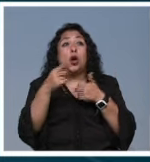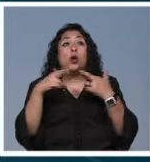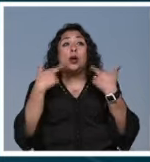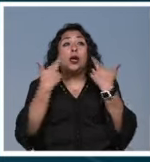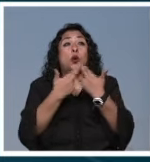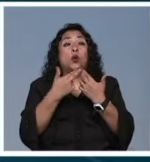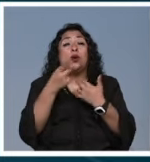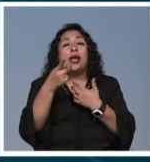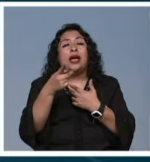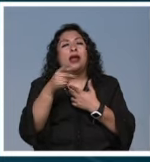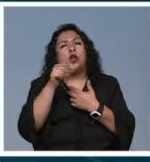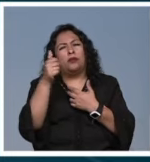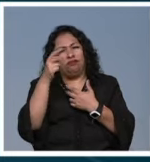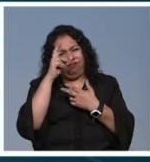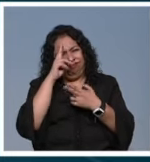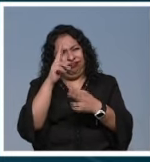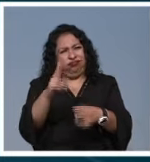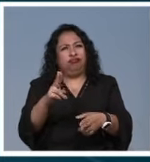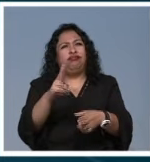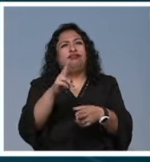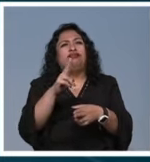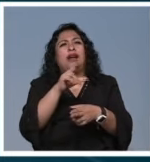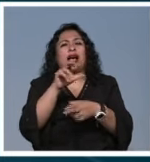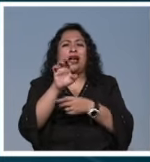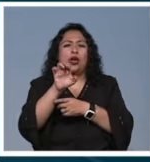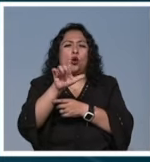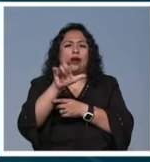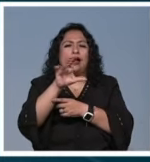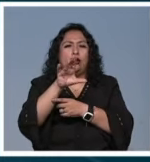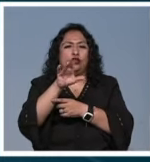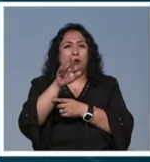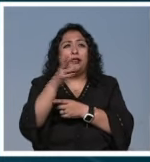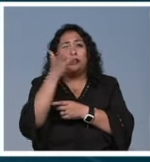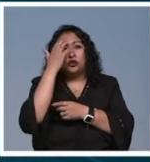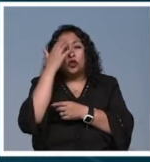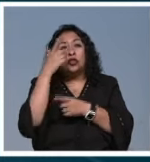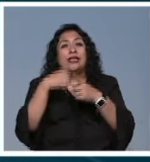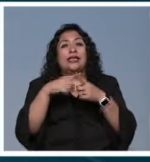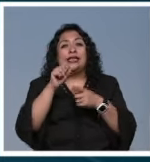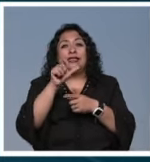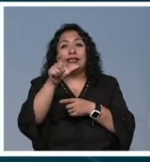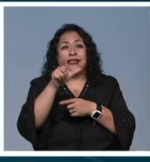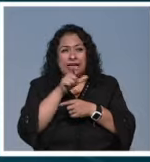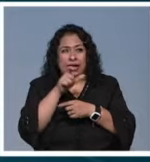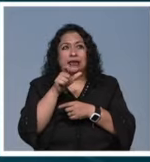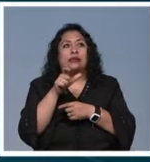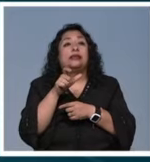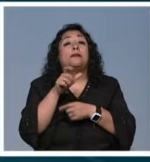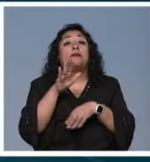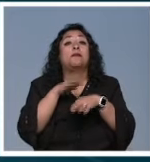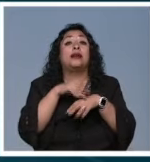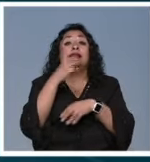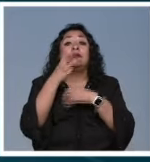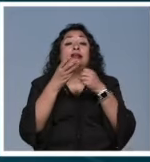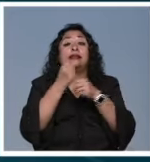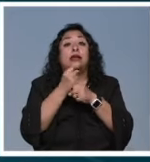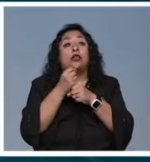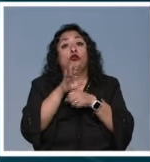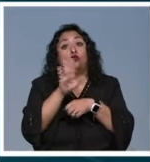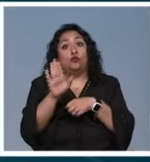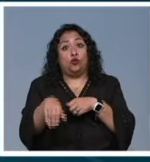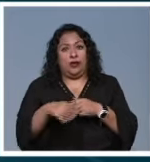Natasha y Andri para rendir un tributo a Eulalio Cervantes, mejor conocido como Sax, a más de 3 años de su